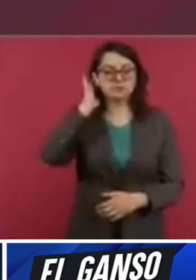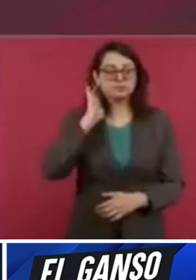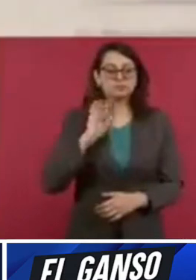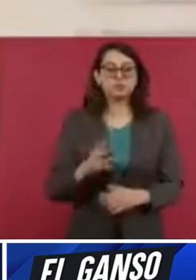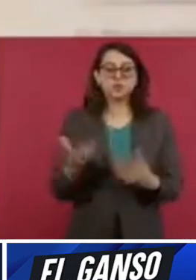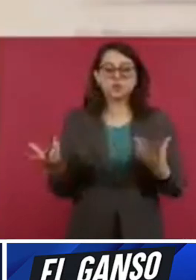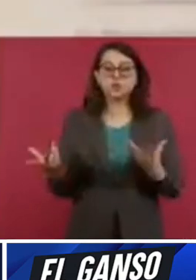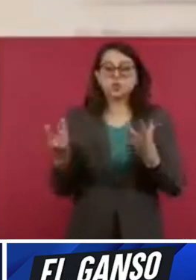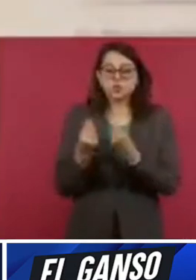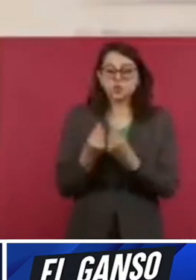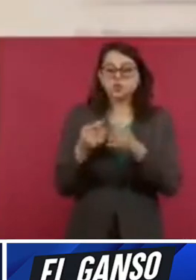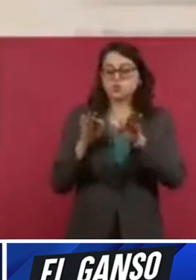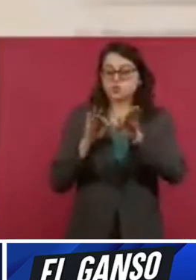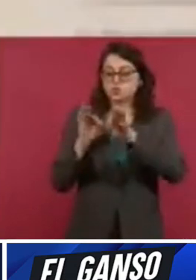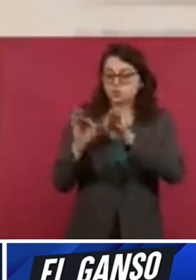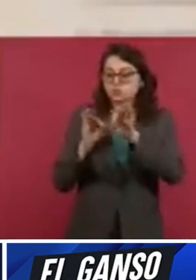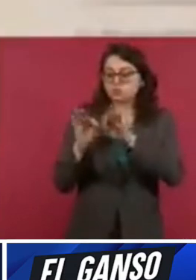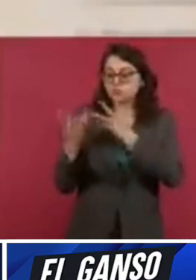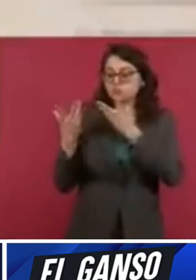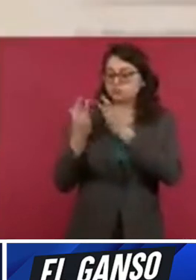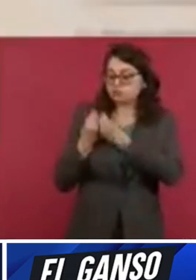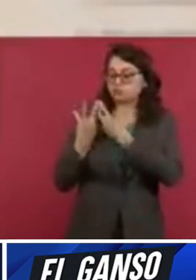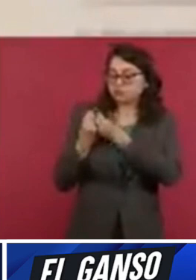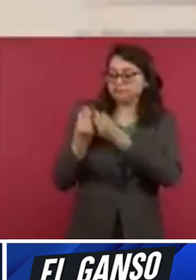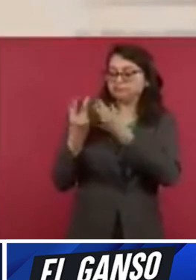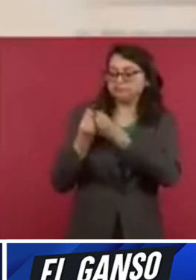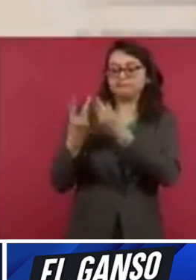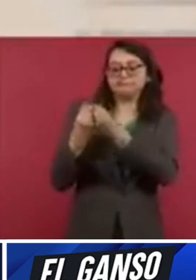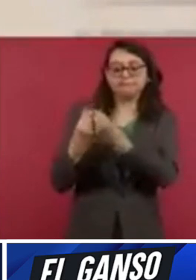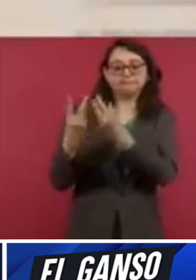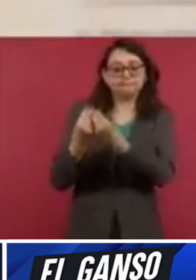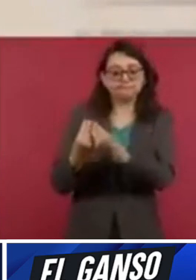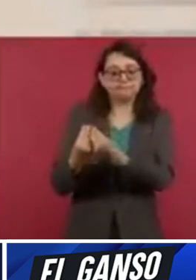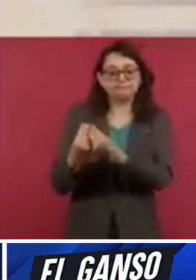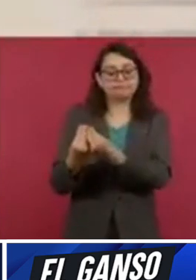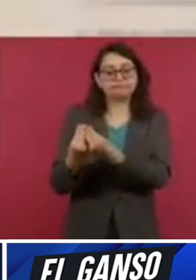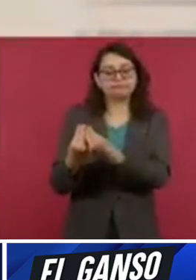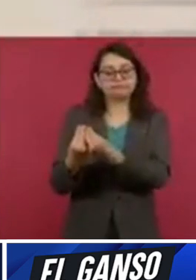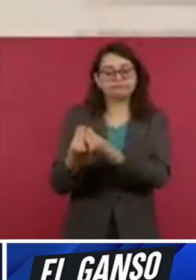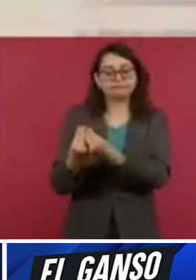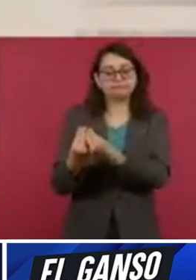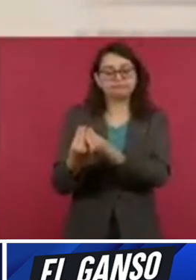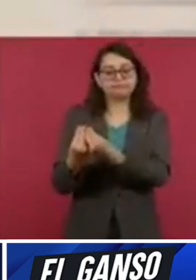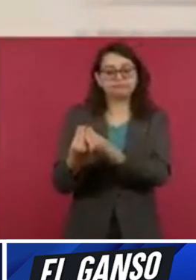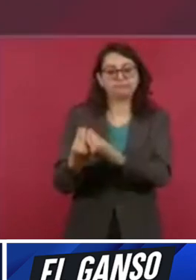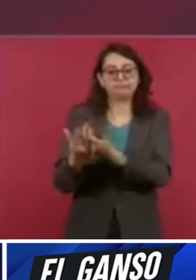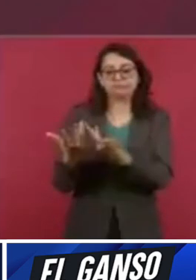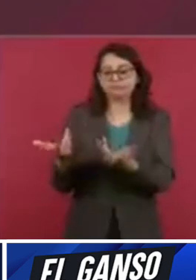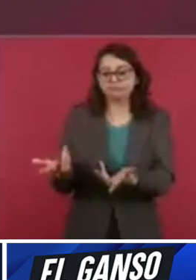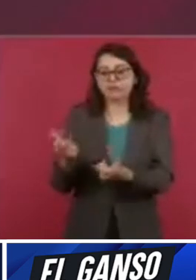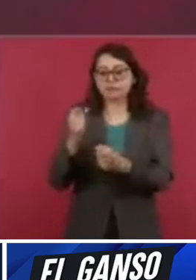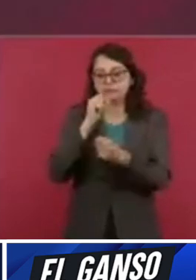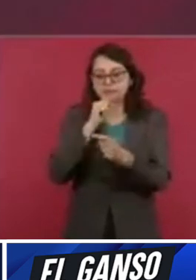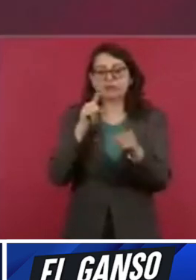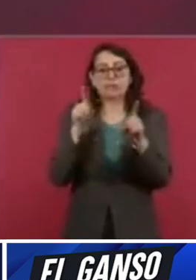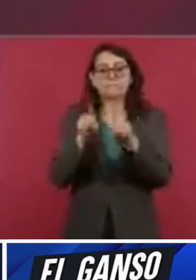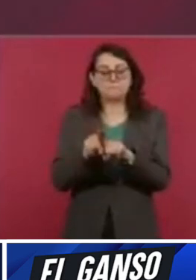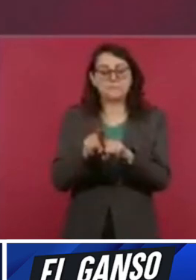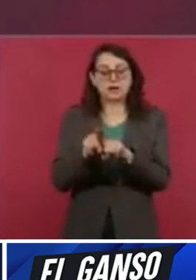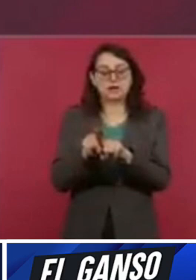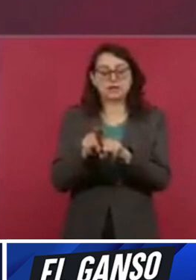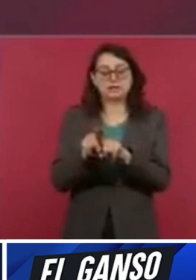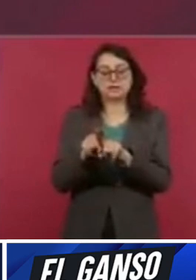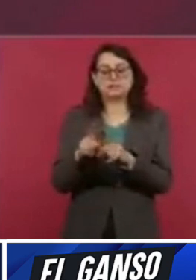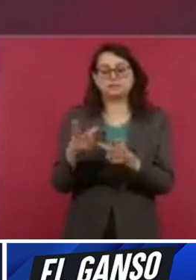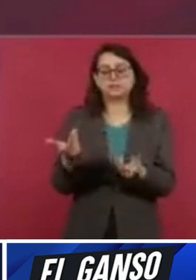trabajamos juntos sio nos tocó eh participar